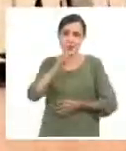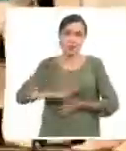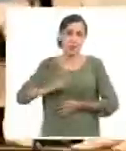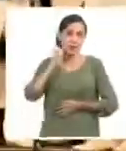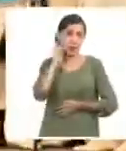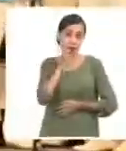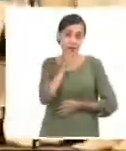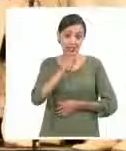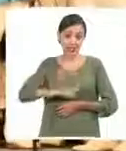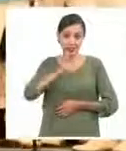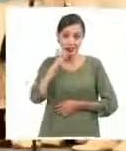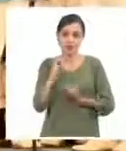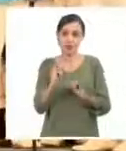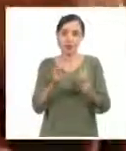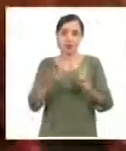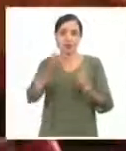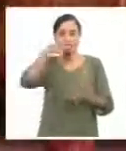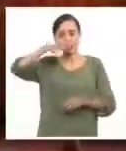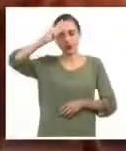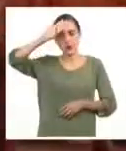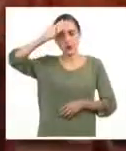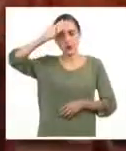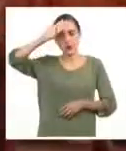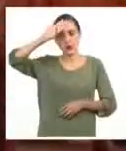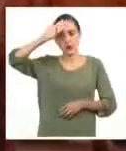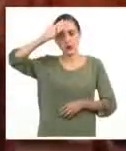Mesa y Karina Sotomayor, Sistema Informativo de la Televisión Cubana.